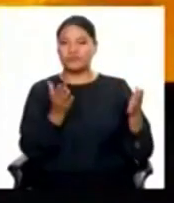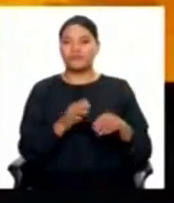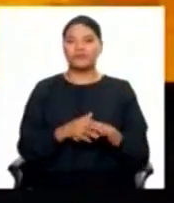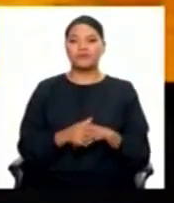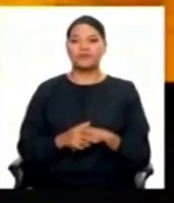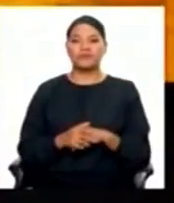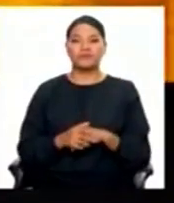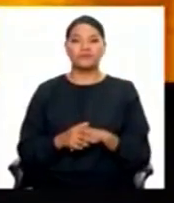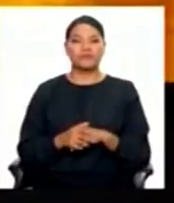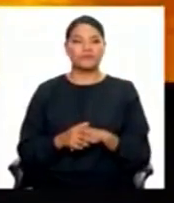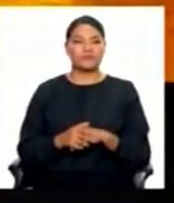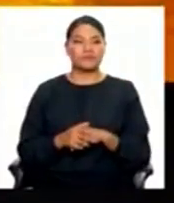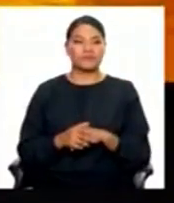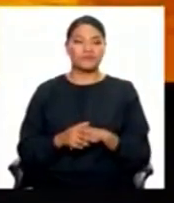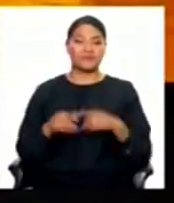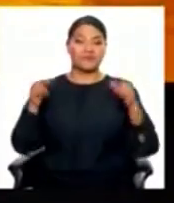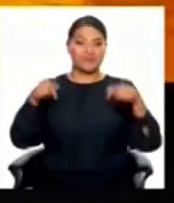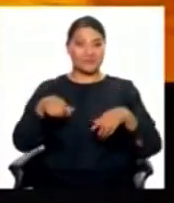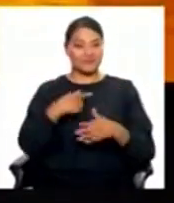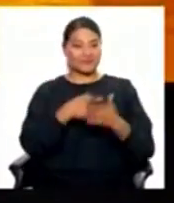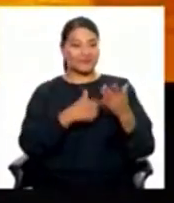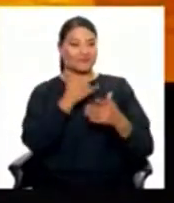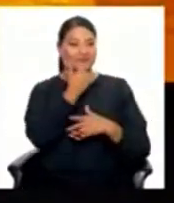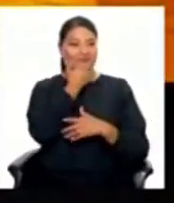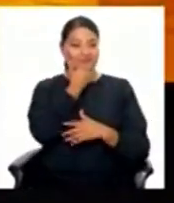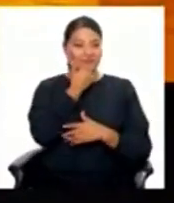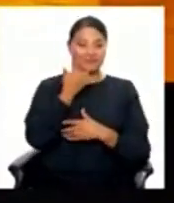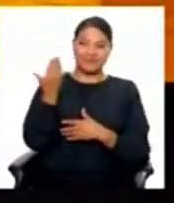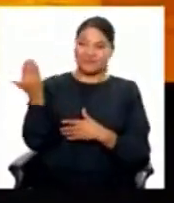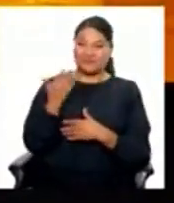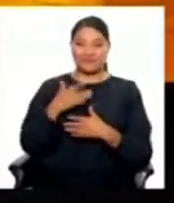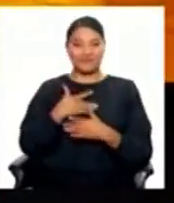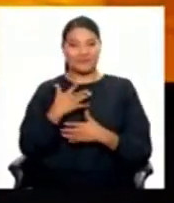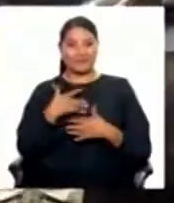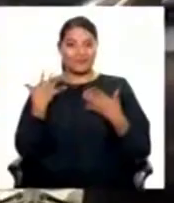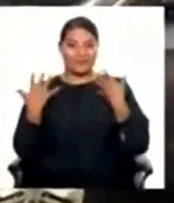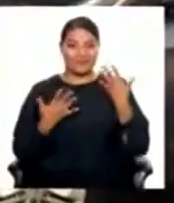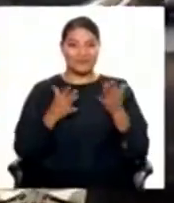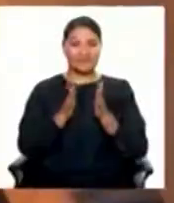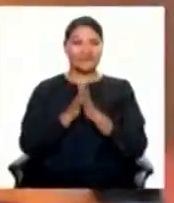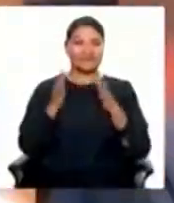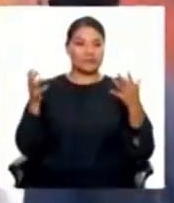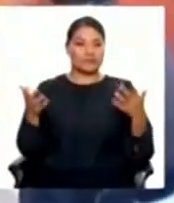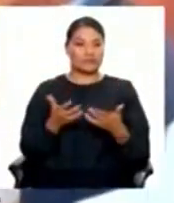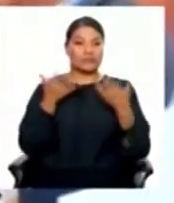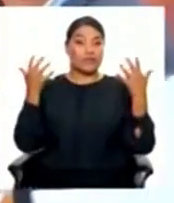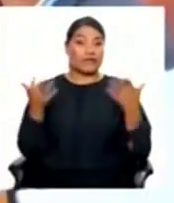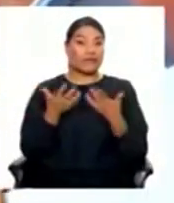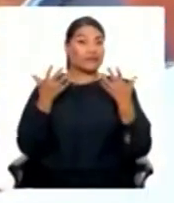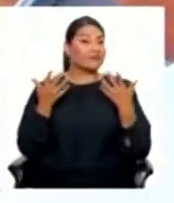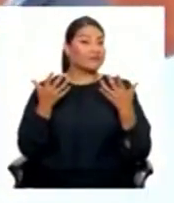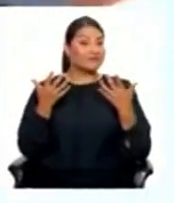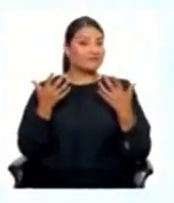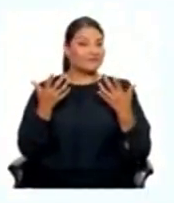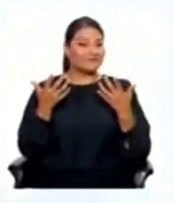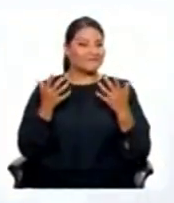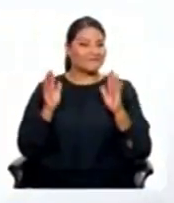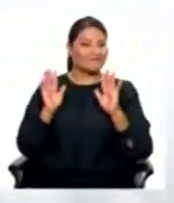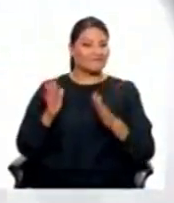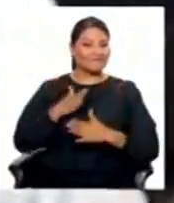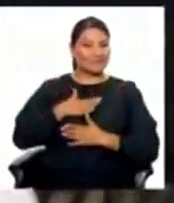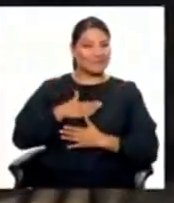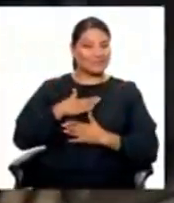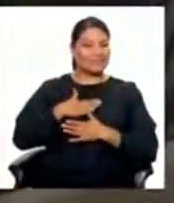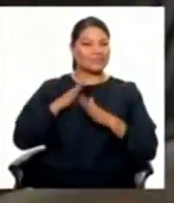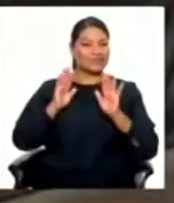Y ahora nos toca ir. Ustedes saben que aquí en ¿Qué está pasando? Somos Romillo entusiastas del chifa, pero esperemos que con eso no se nos baje tanto